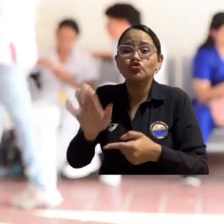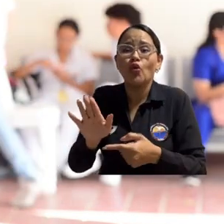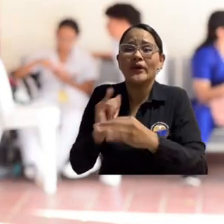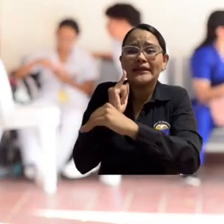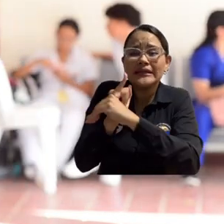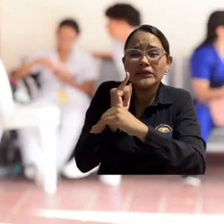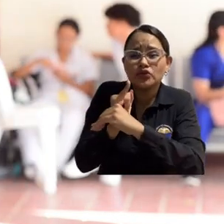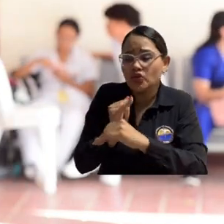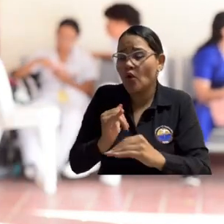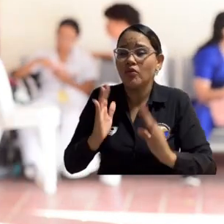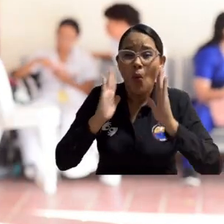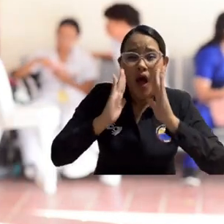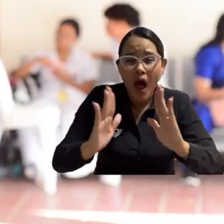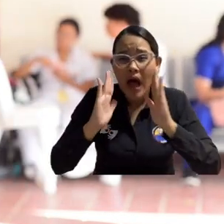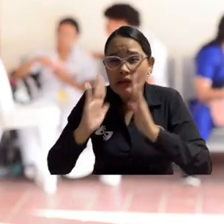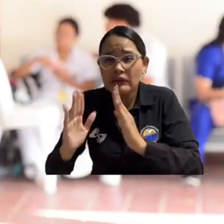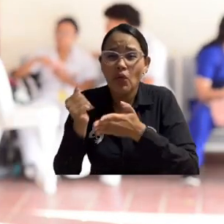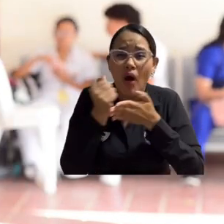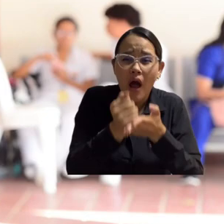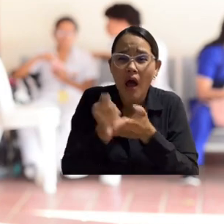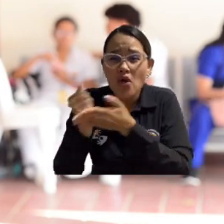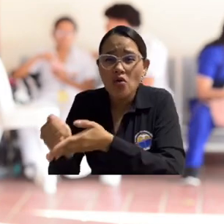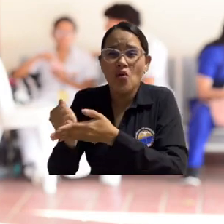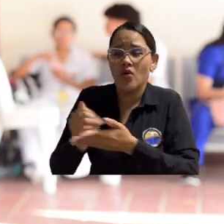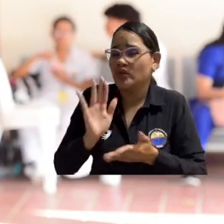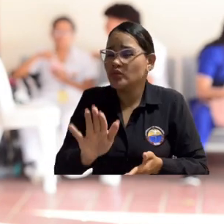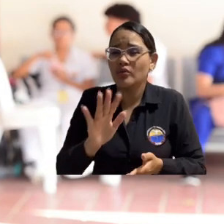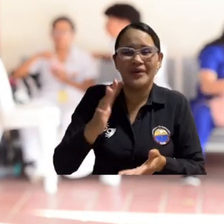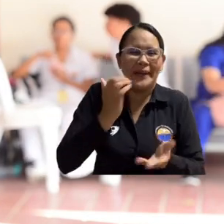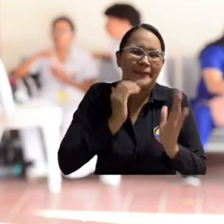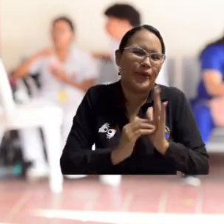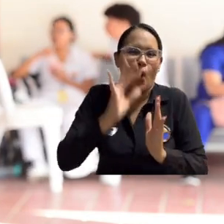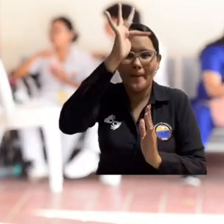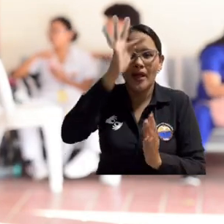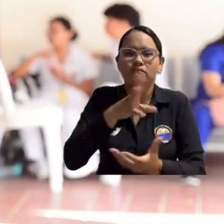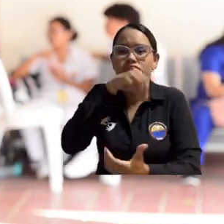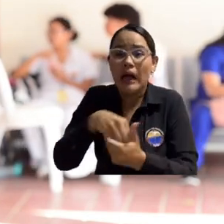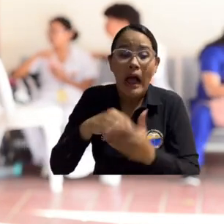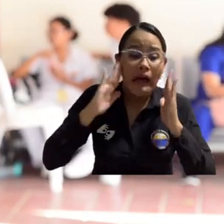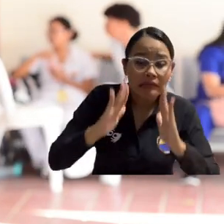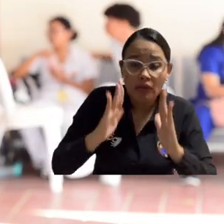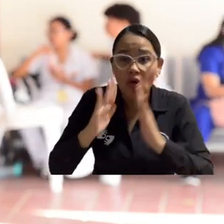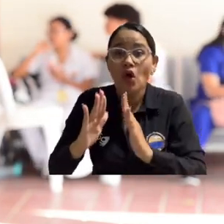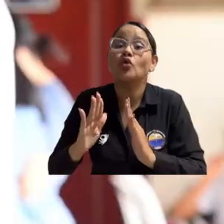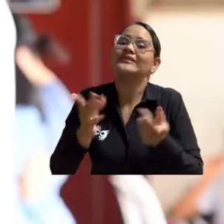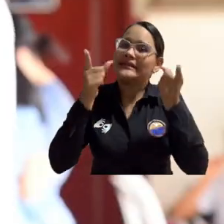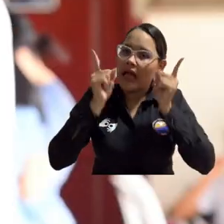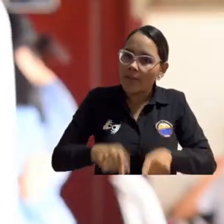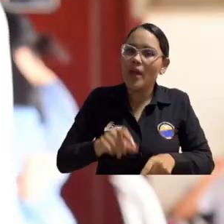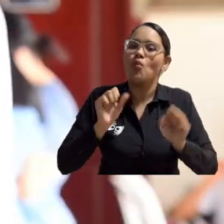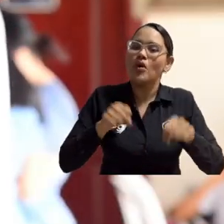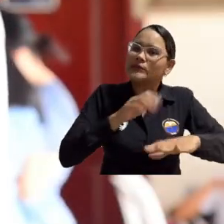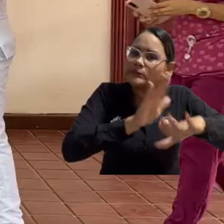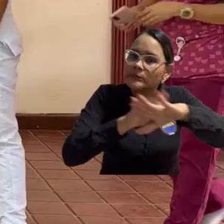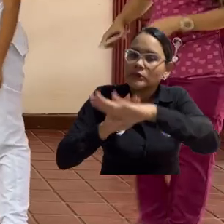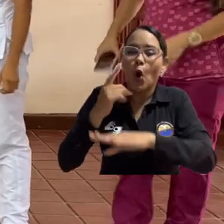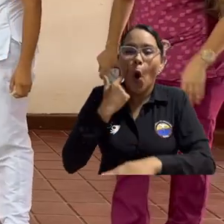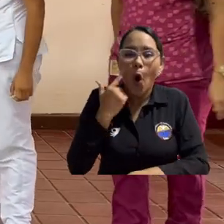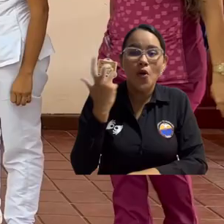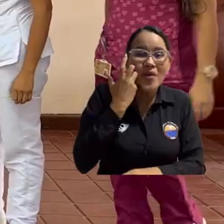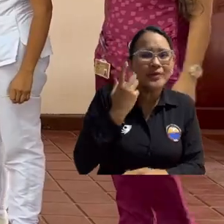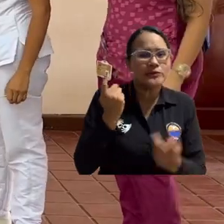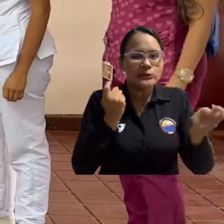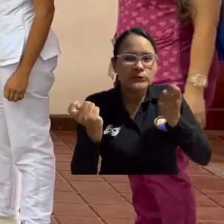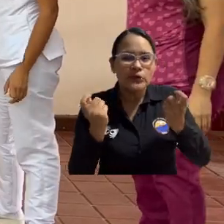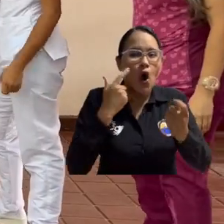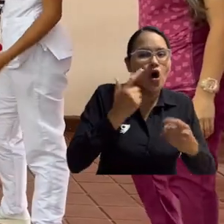institución asistencial o clínica o hospitalaria sino también prevenir enfermedades jóvenes